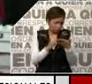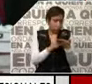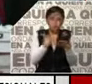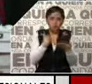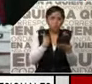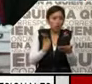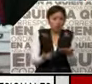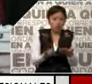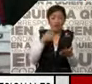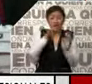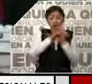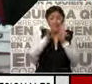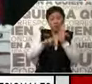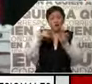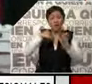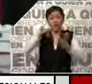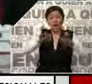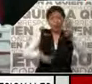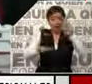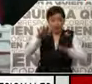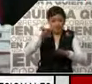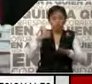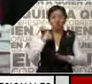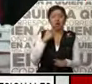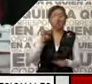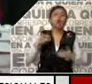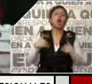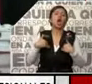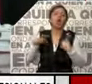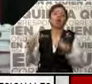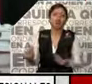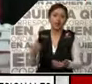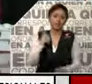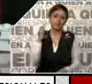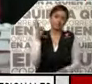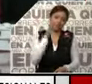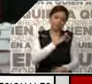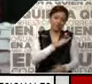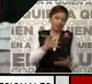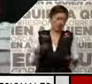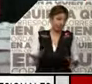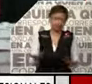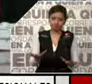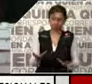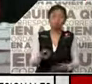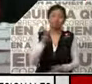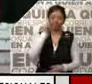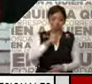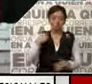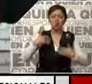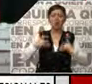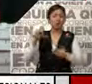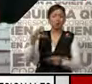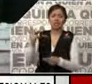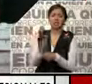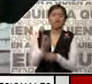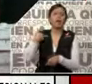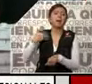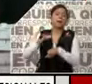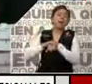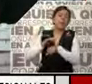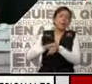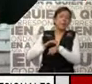salir a veces de un problema inmediato nos metemos en uno peor. O confiar de más, sí, Sonia. También, confiar de más de que no, pues es mi